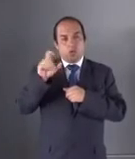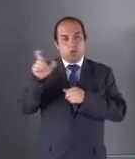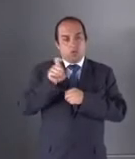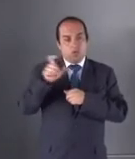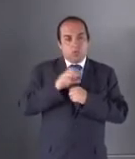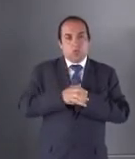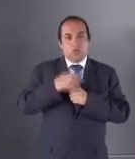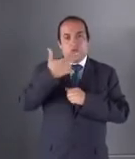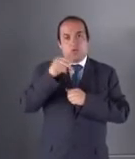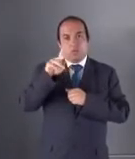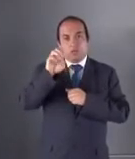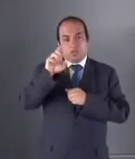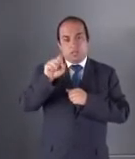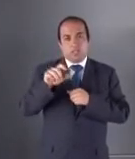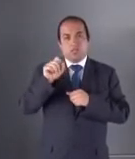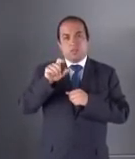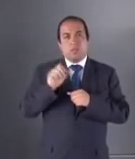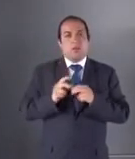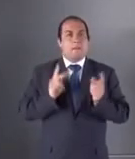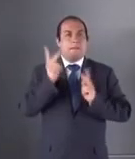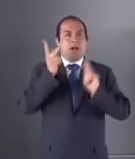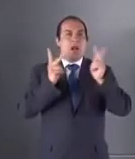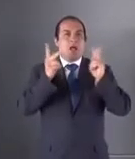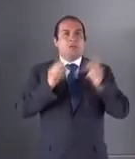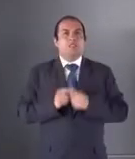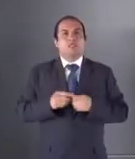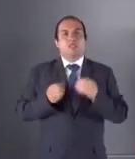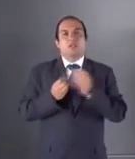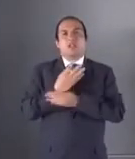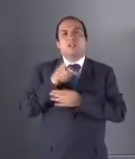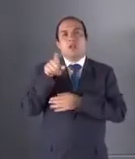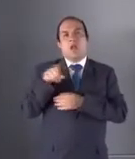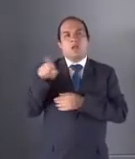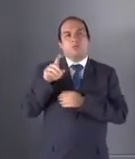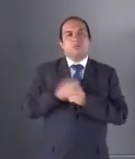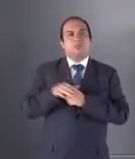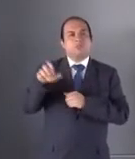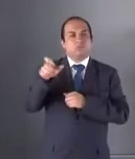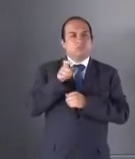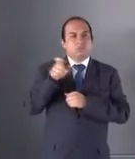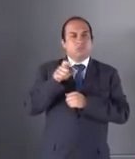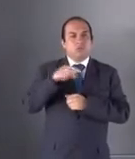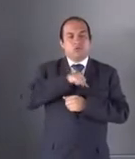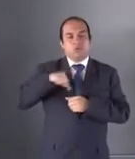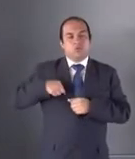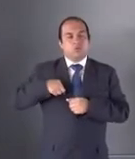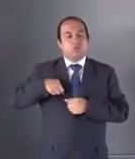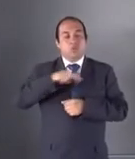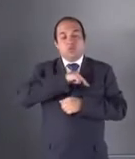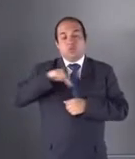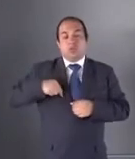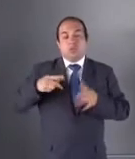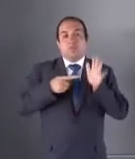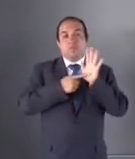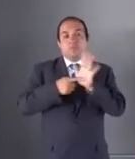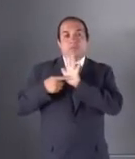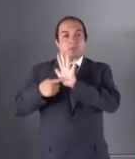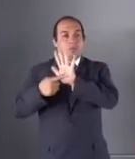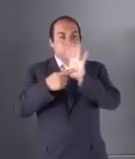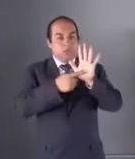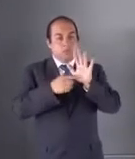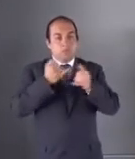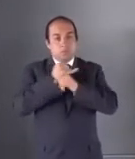las especies endémicas. Entonces, estamos presentando toda esta información al Comité de Humedales,